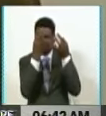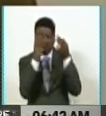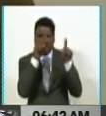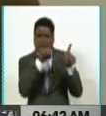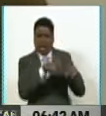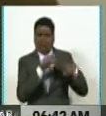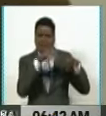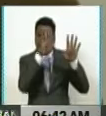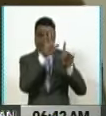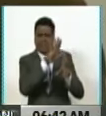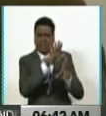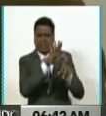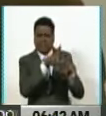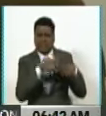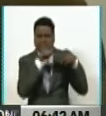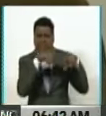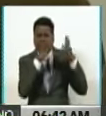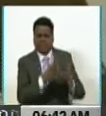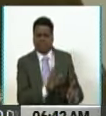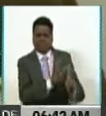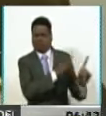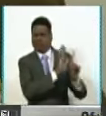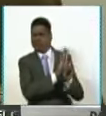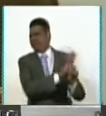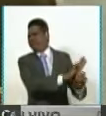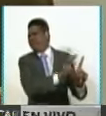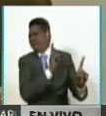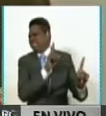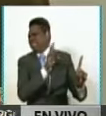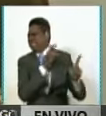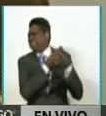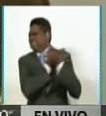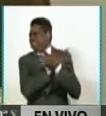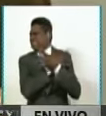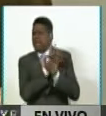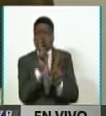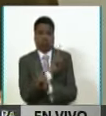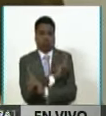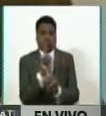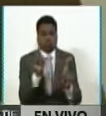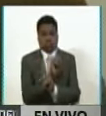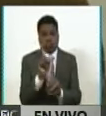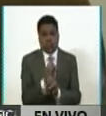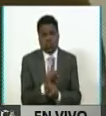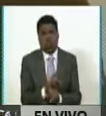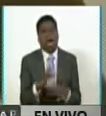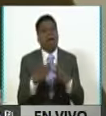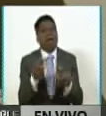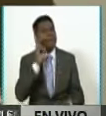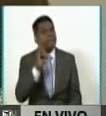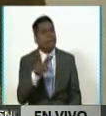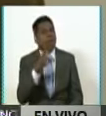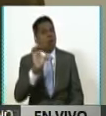cuando observamos a personeros de la política